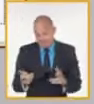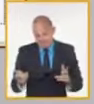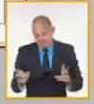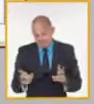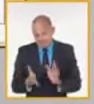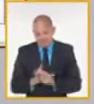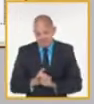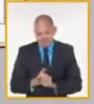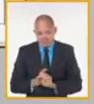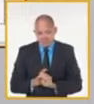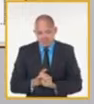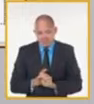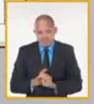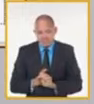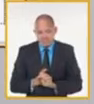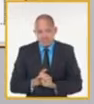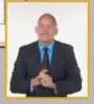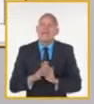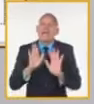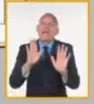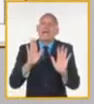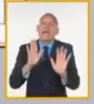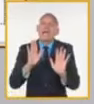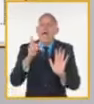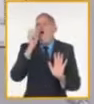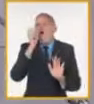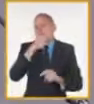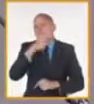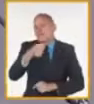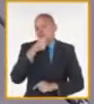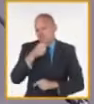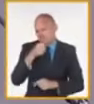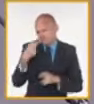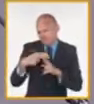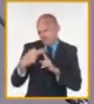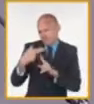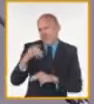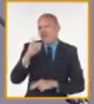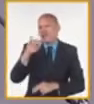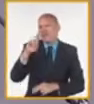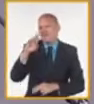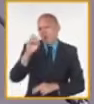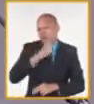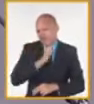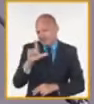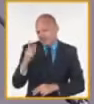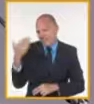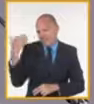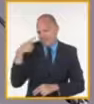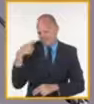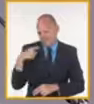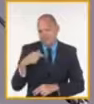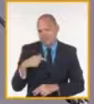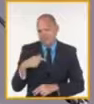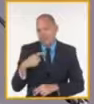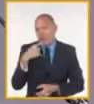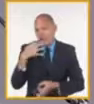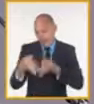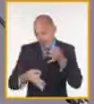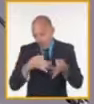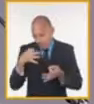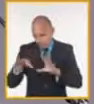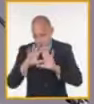y sánz tenía y eh yo creo que es la mejor categorización que tiene con este tipo de de este tipo